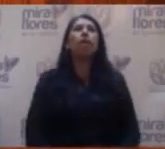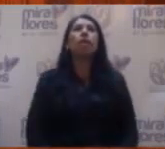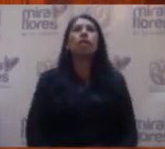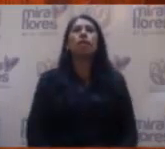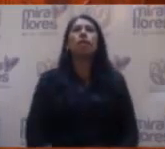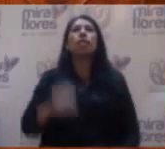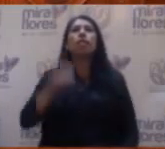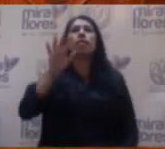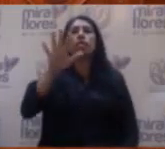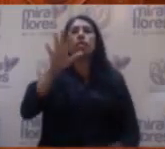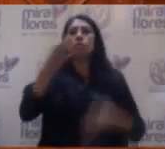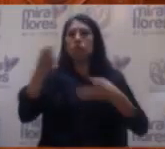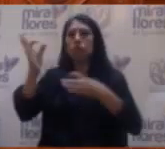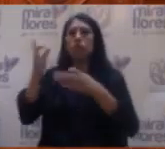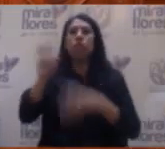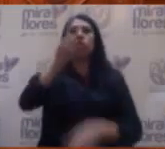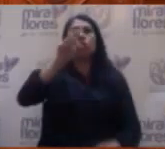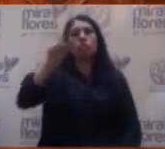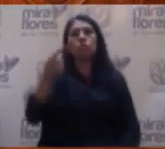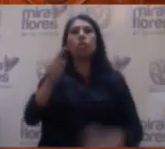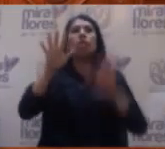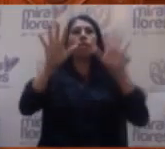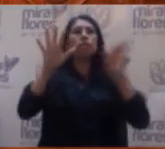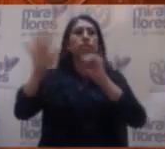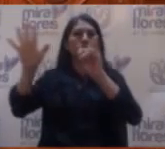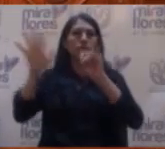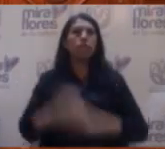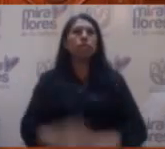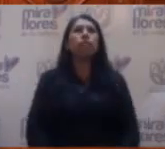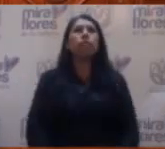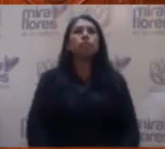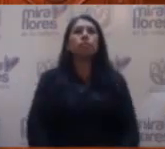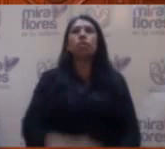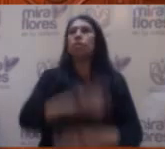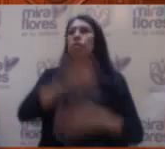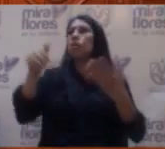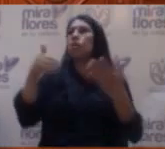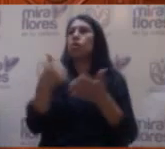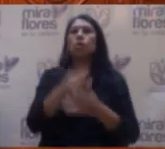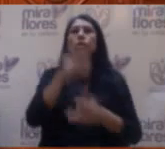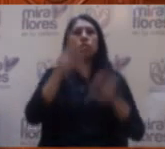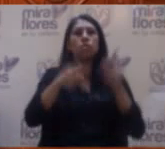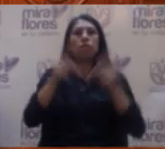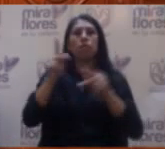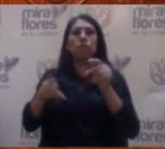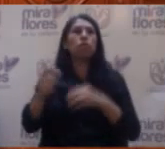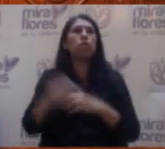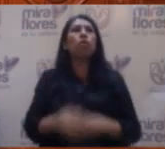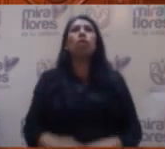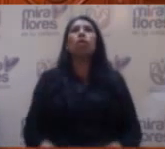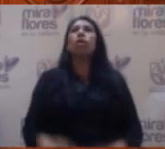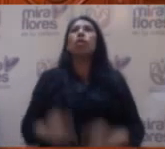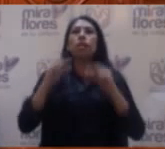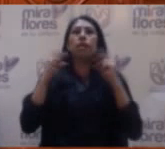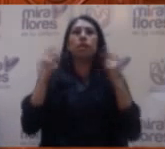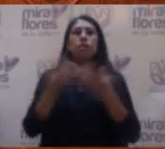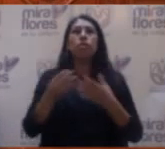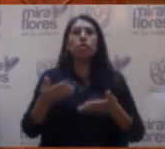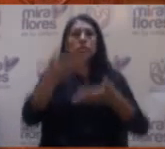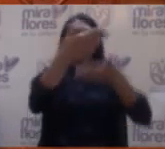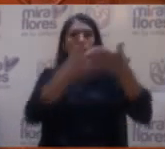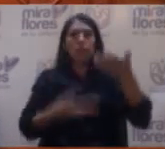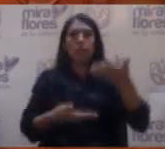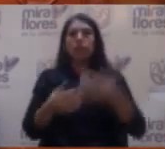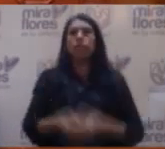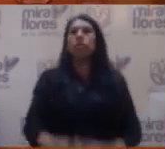fecha 5 de febrero del año 2016. Todos los miembros del Consejo han recibido esta acta, la tienen en su